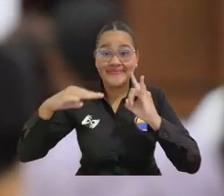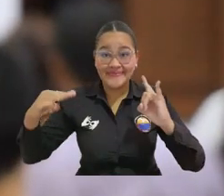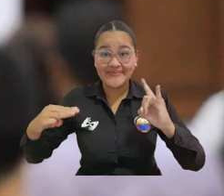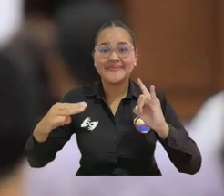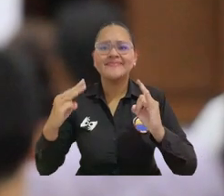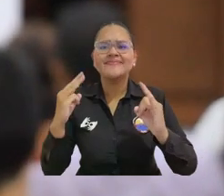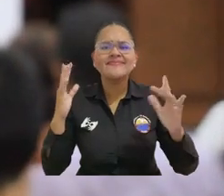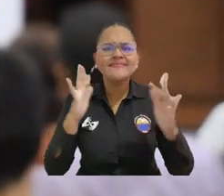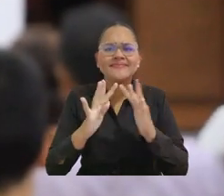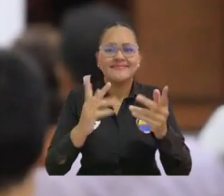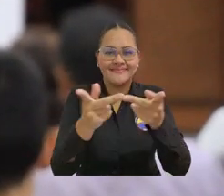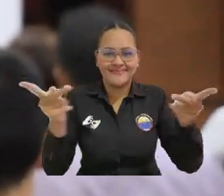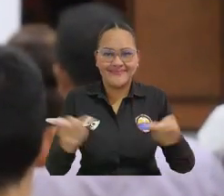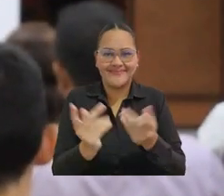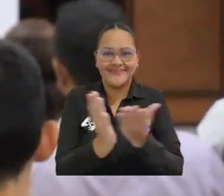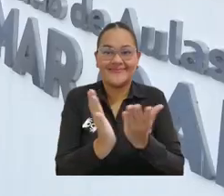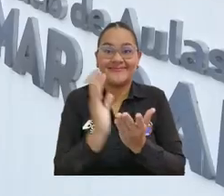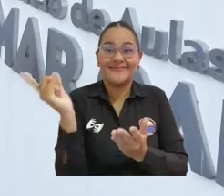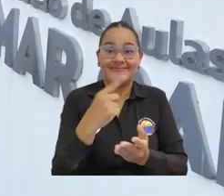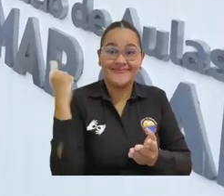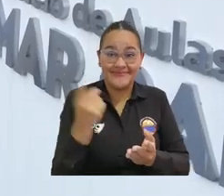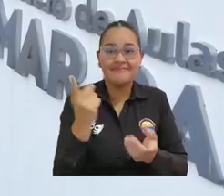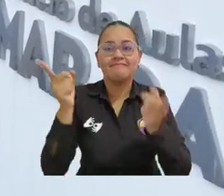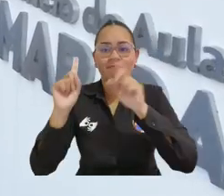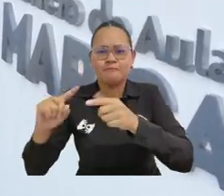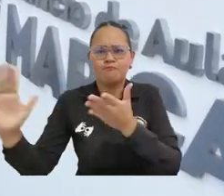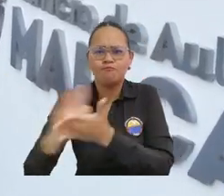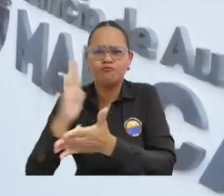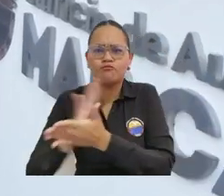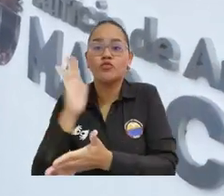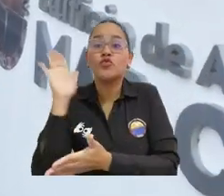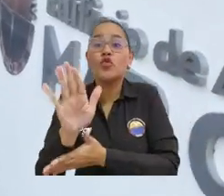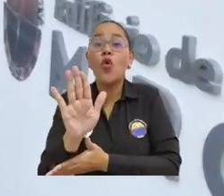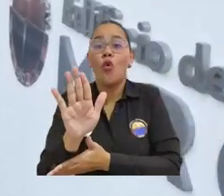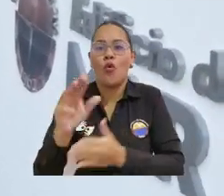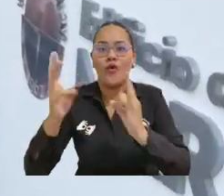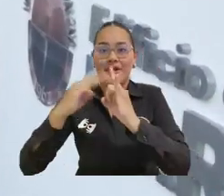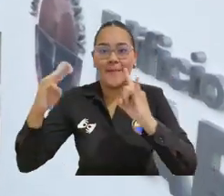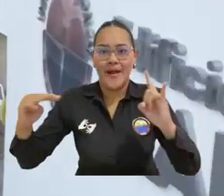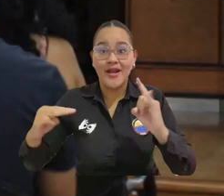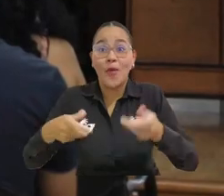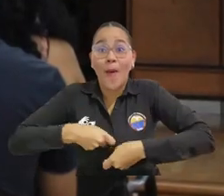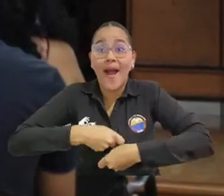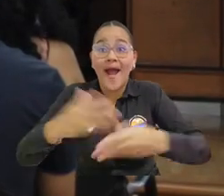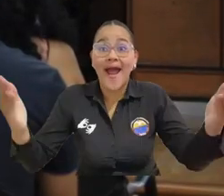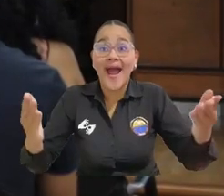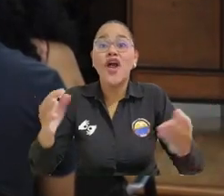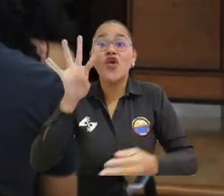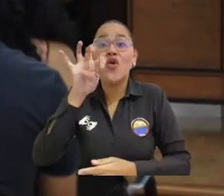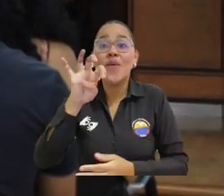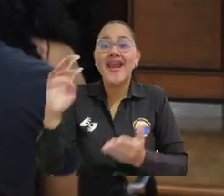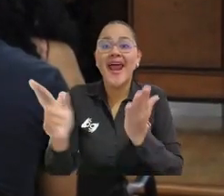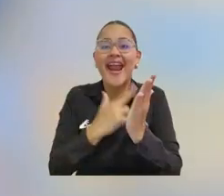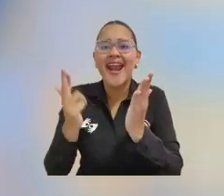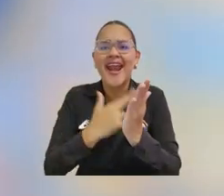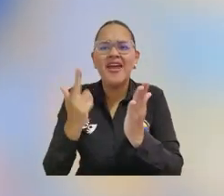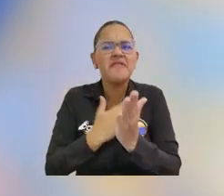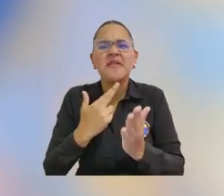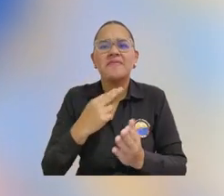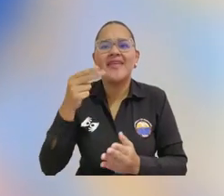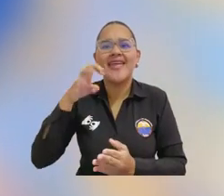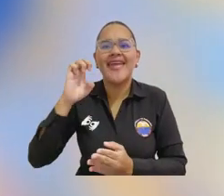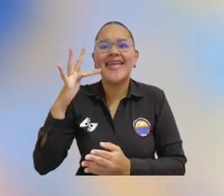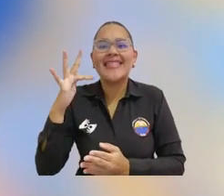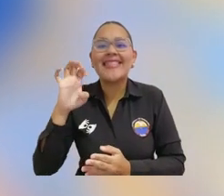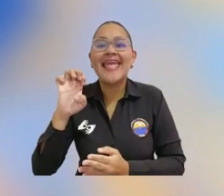la Universidad del Magdalena a través del departamento de estudios generales y la editorial unimagdalena realizó el lanzamiento de la novena edición de la